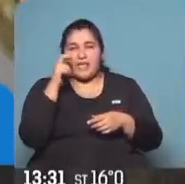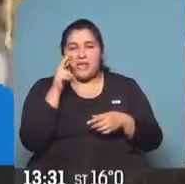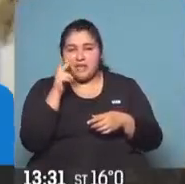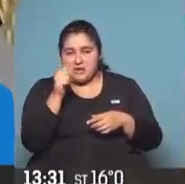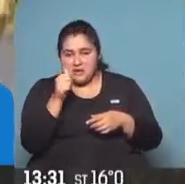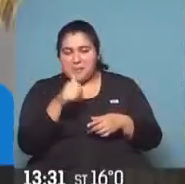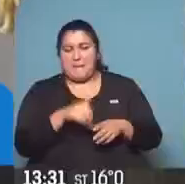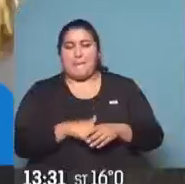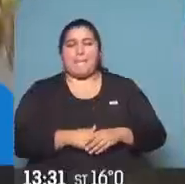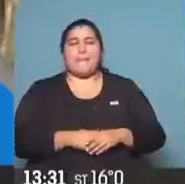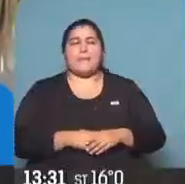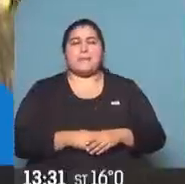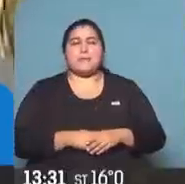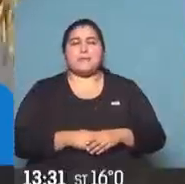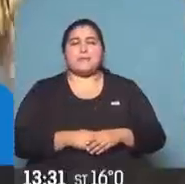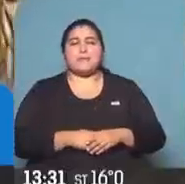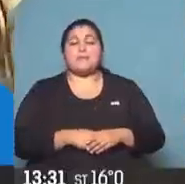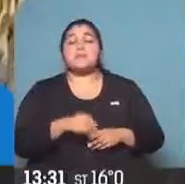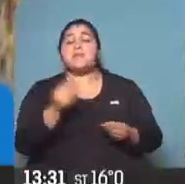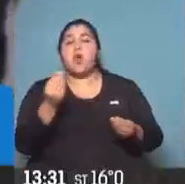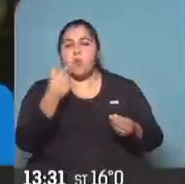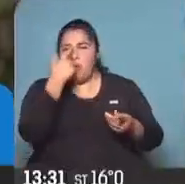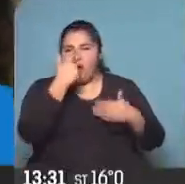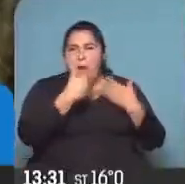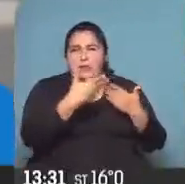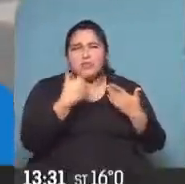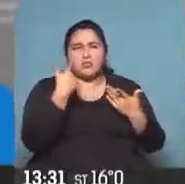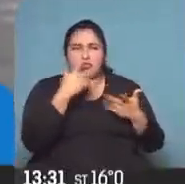suscríbete esperando necesitando